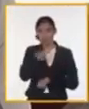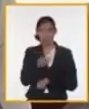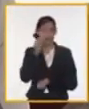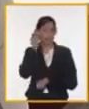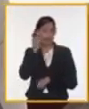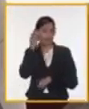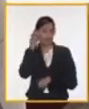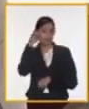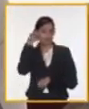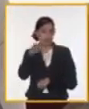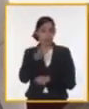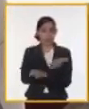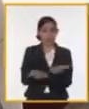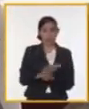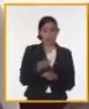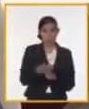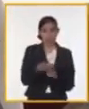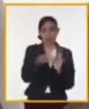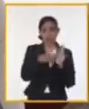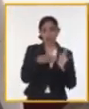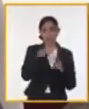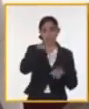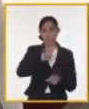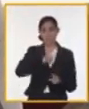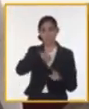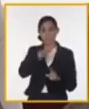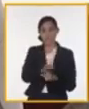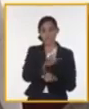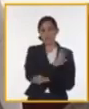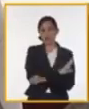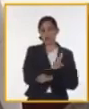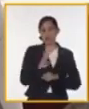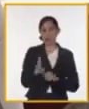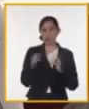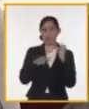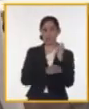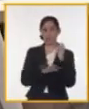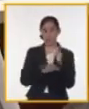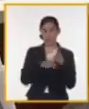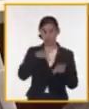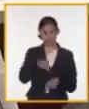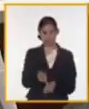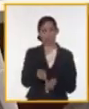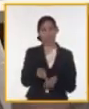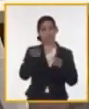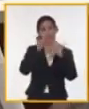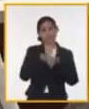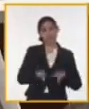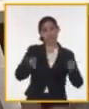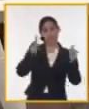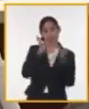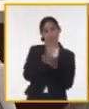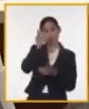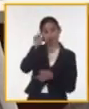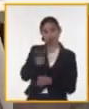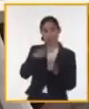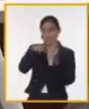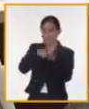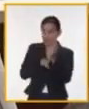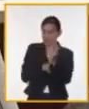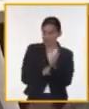historia. Y también la revolución en el poder. Los estudiantes universitarios están hablando mucho que necesitan también consolidar,